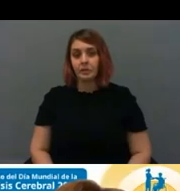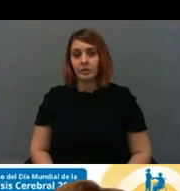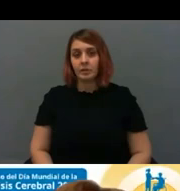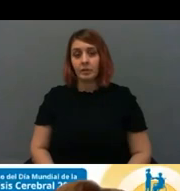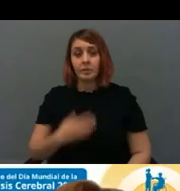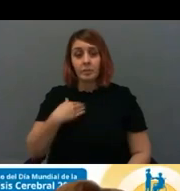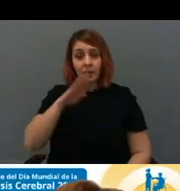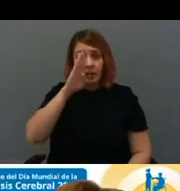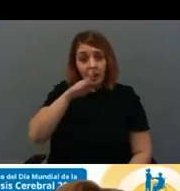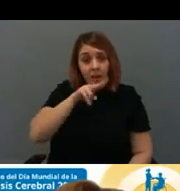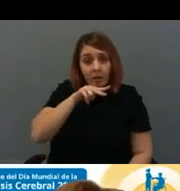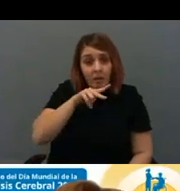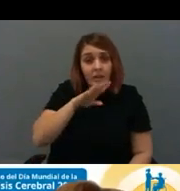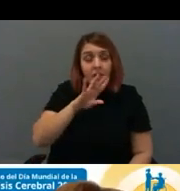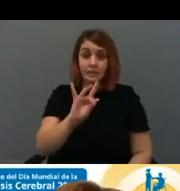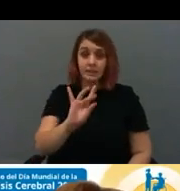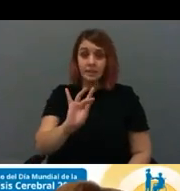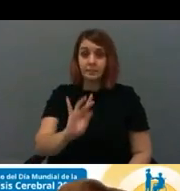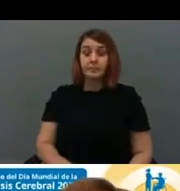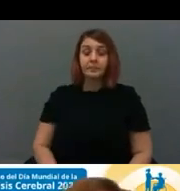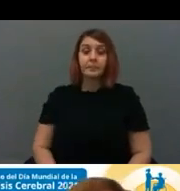A ver.